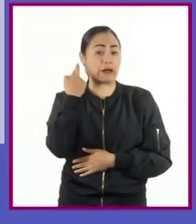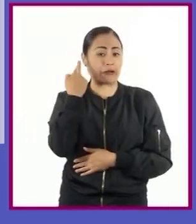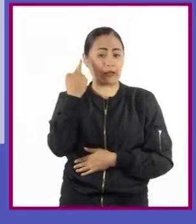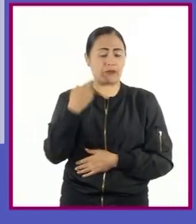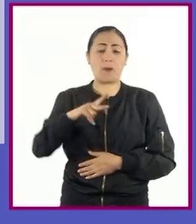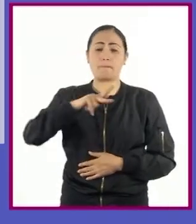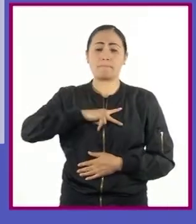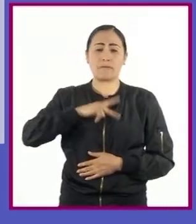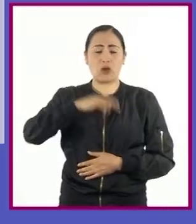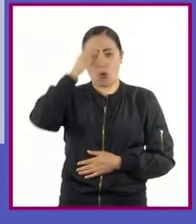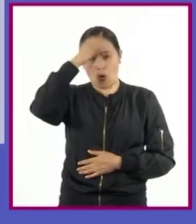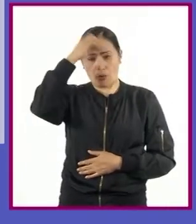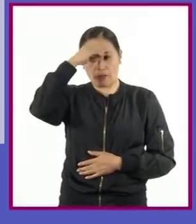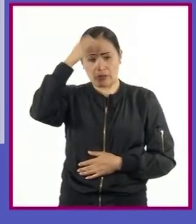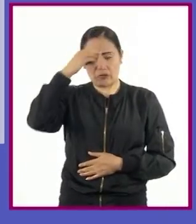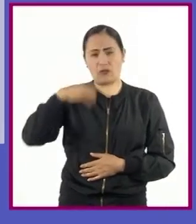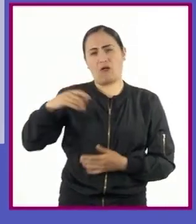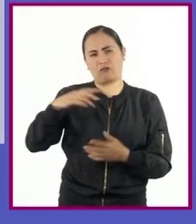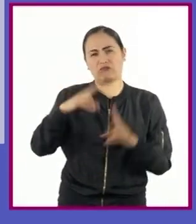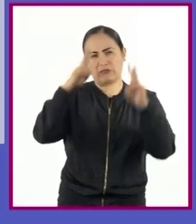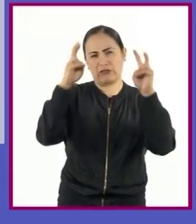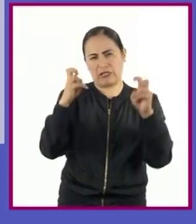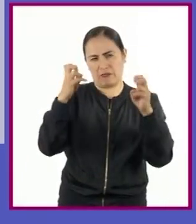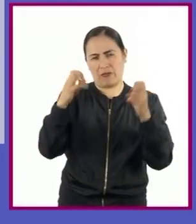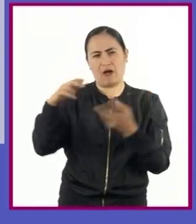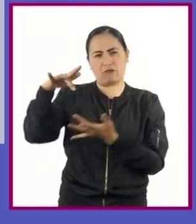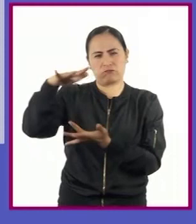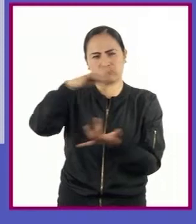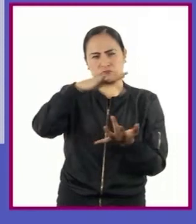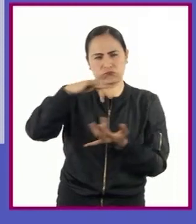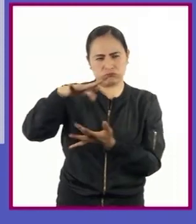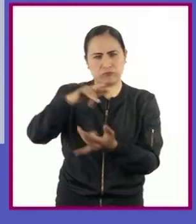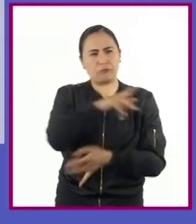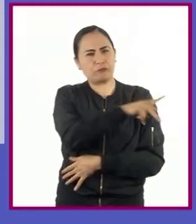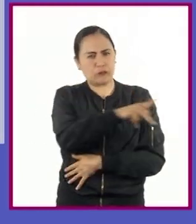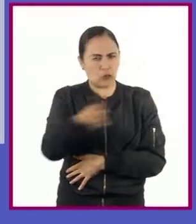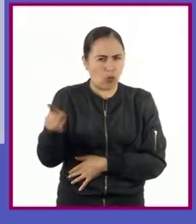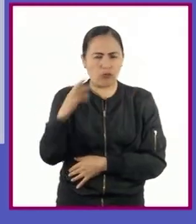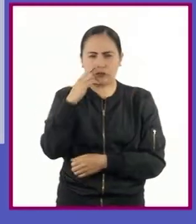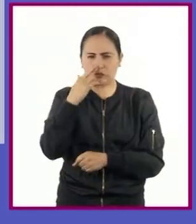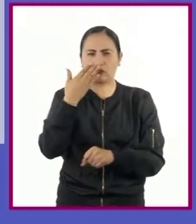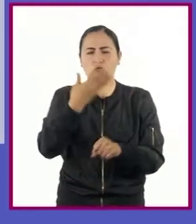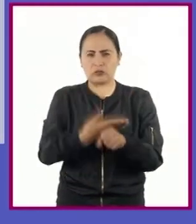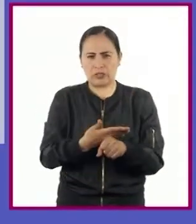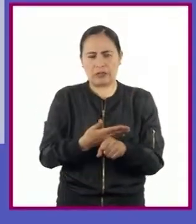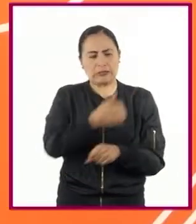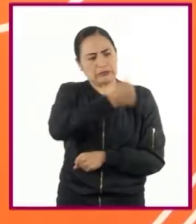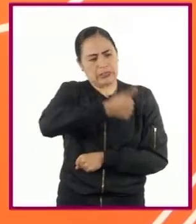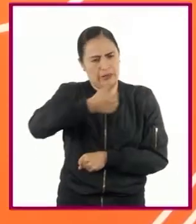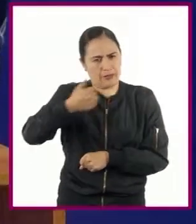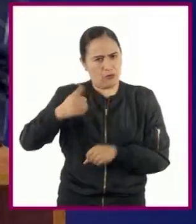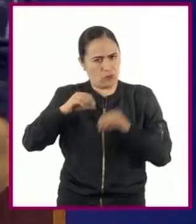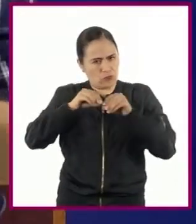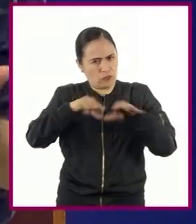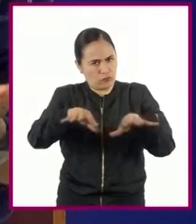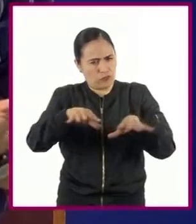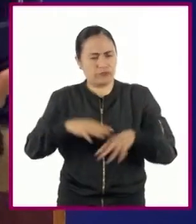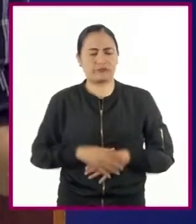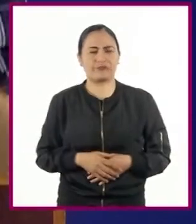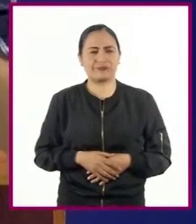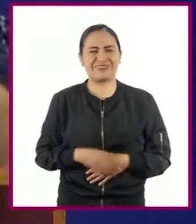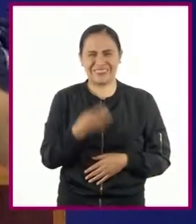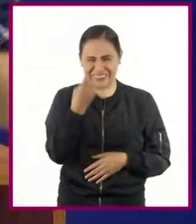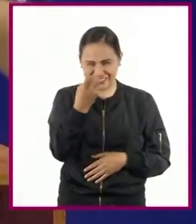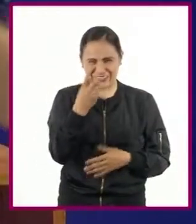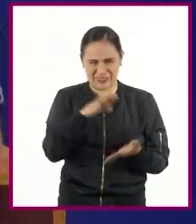mi opinión sobre el uso de redes sociales es que todos debemos ser responsables de lo que publicamos. Con estos